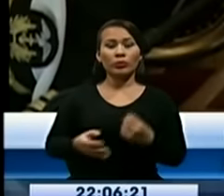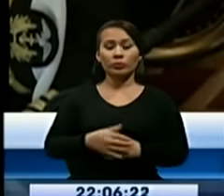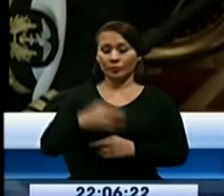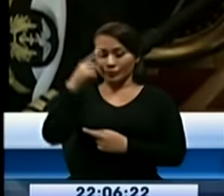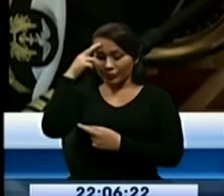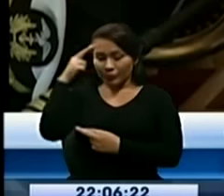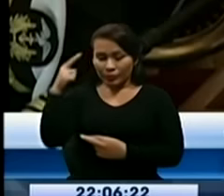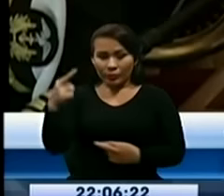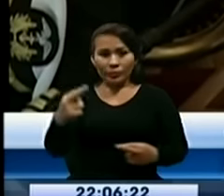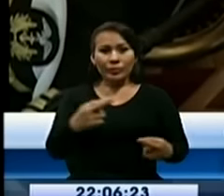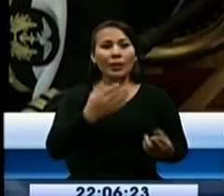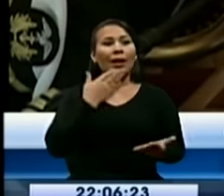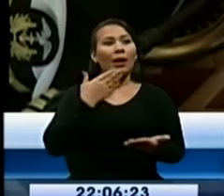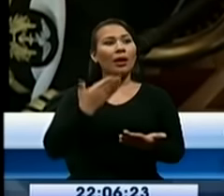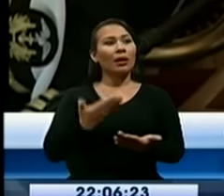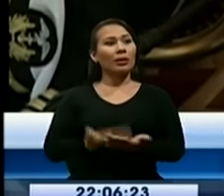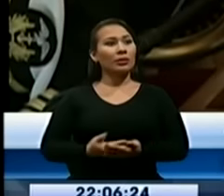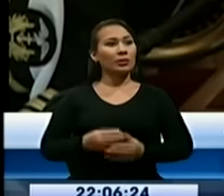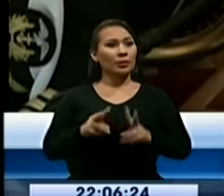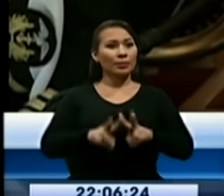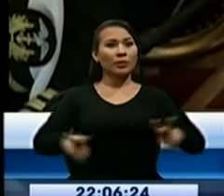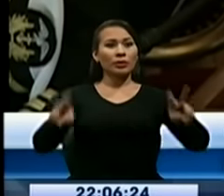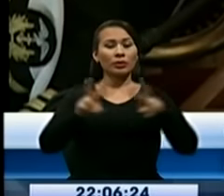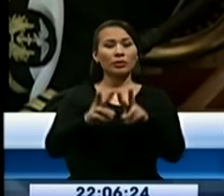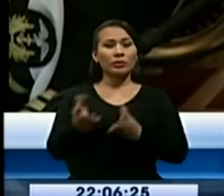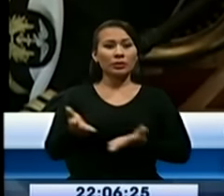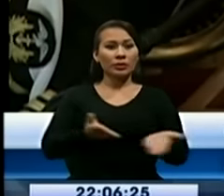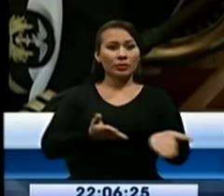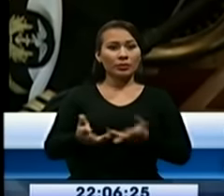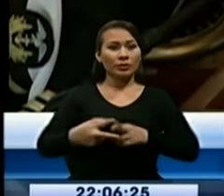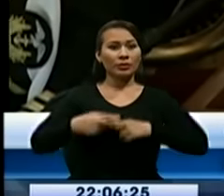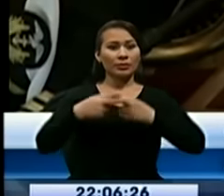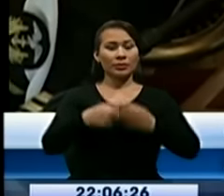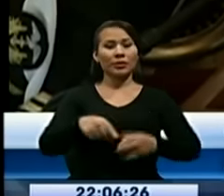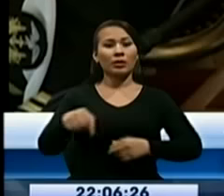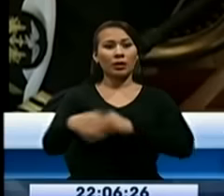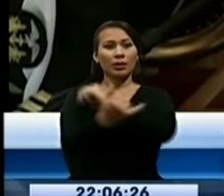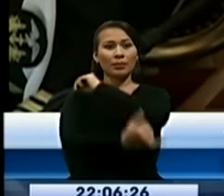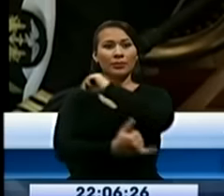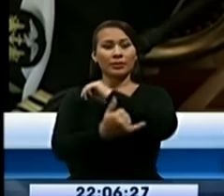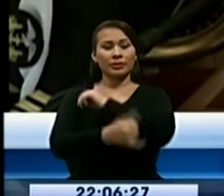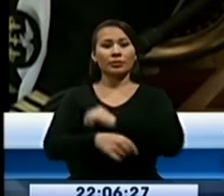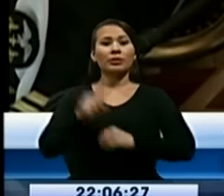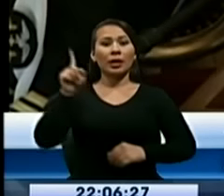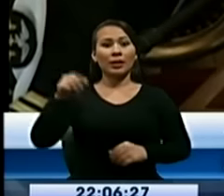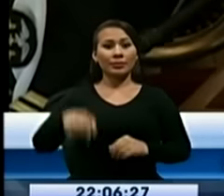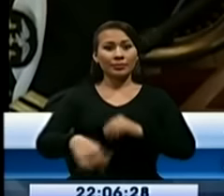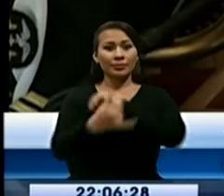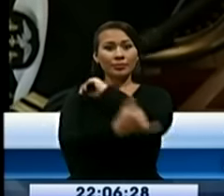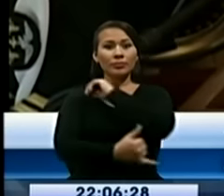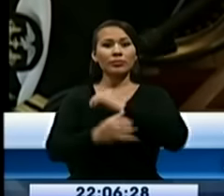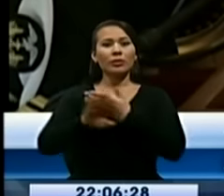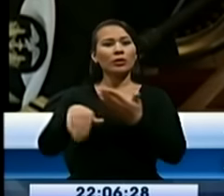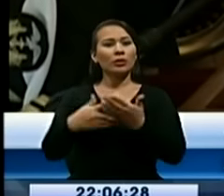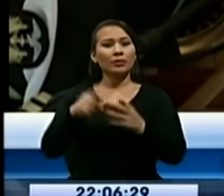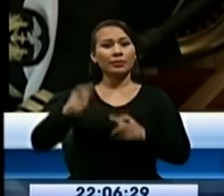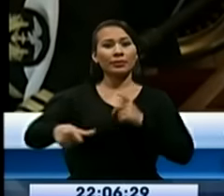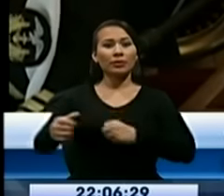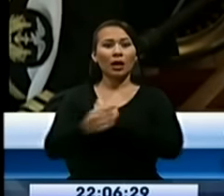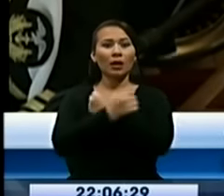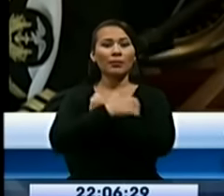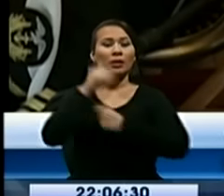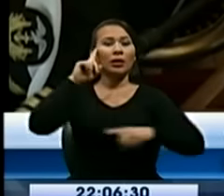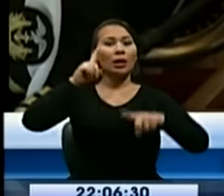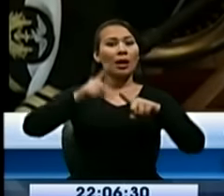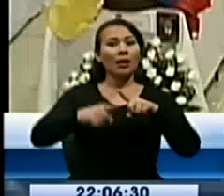Agradecemos por los valiosos servicios prestados a la patria, a esa patria que tanto amaron hasta